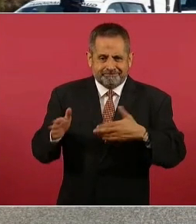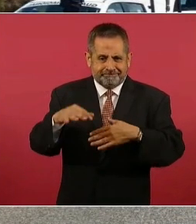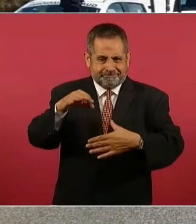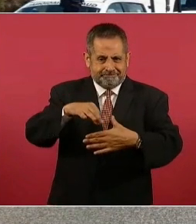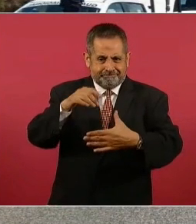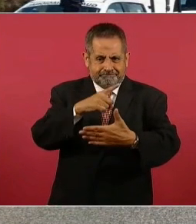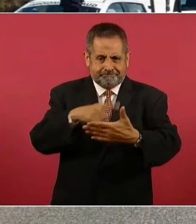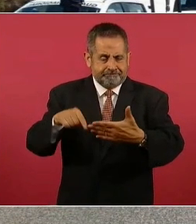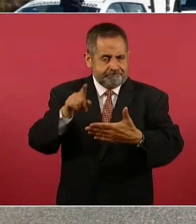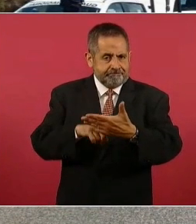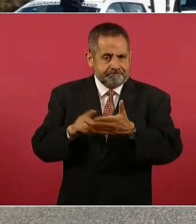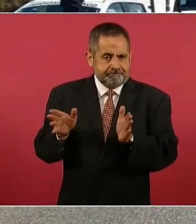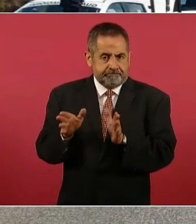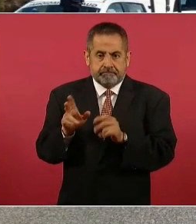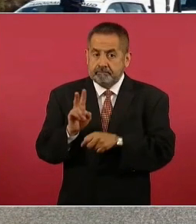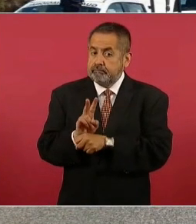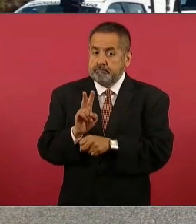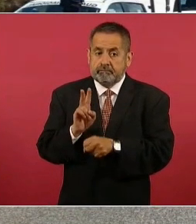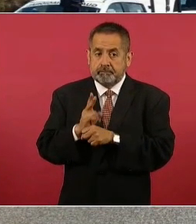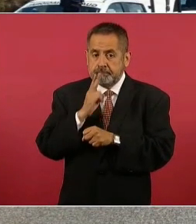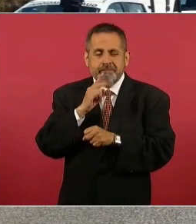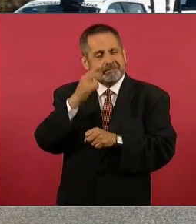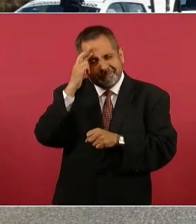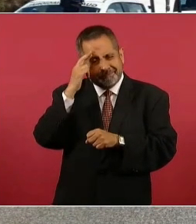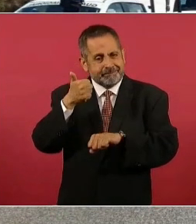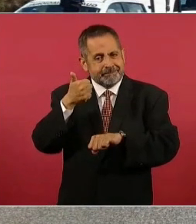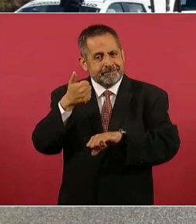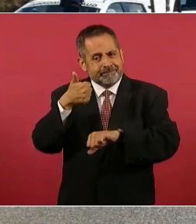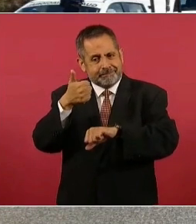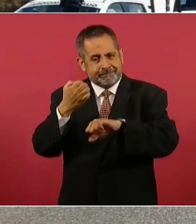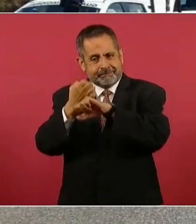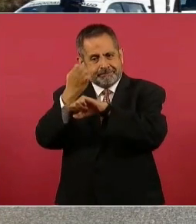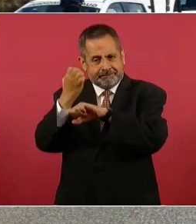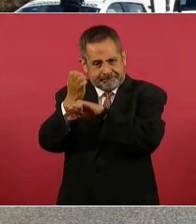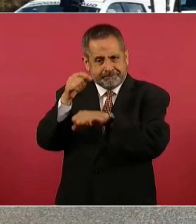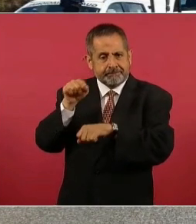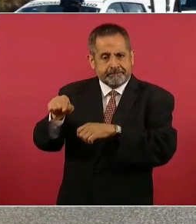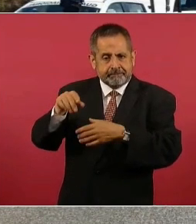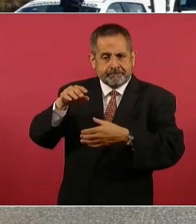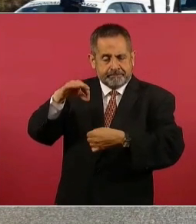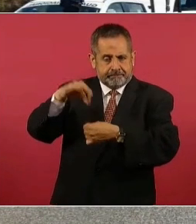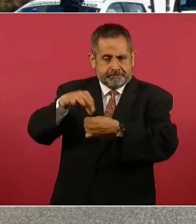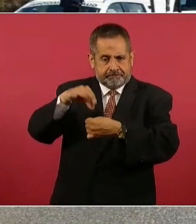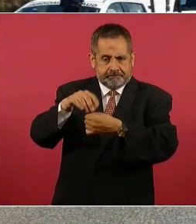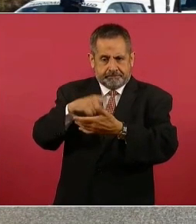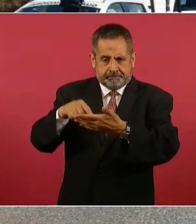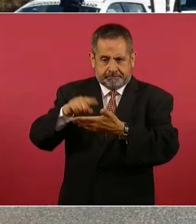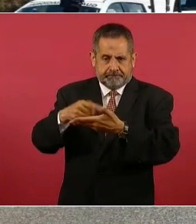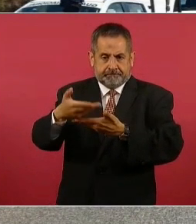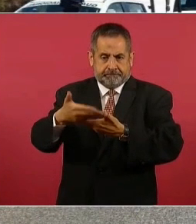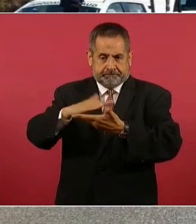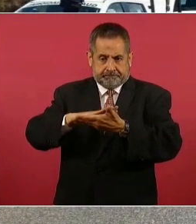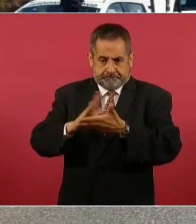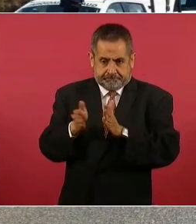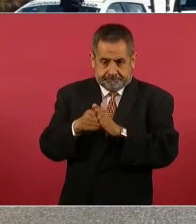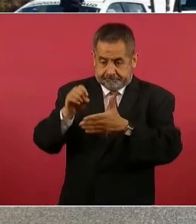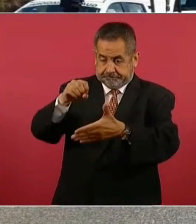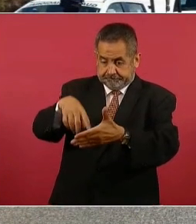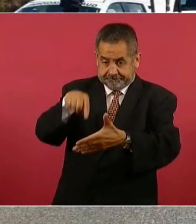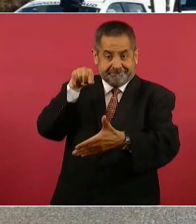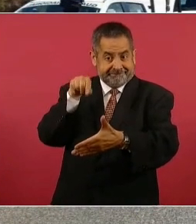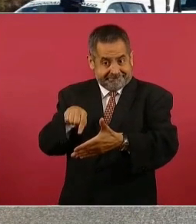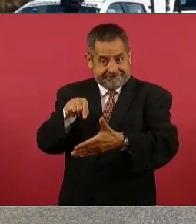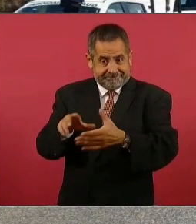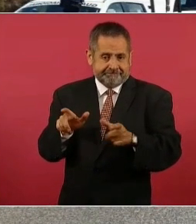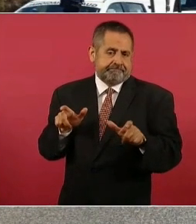los seis estados donde se llevaron a cabo elecciones el pasado 5 de junio para esta tarea se asignaron 8